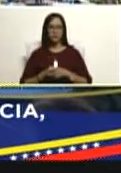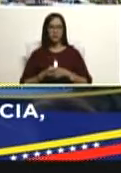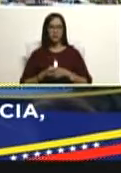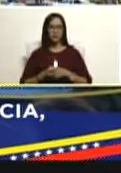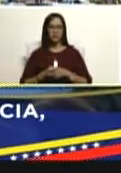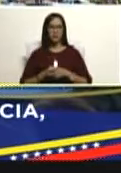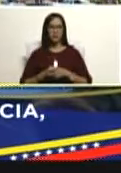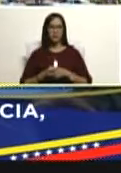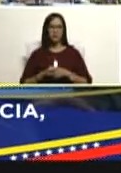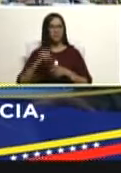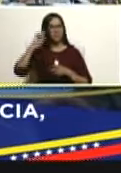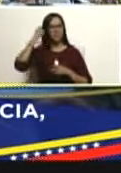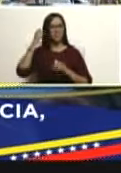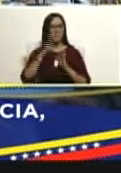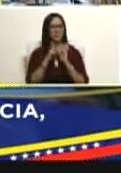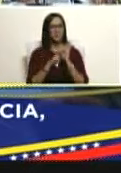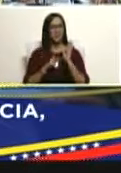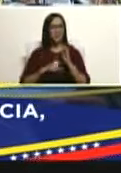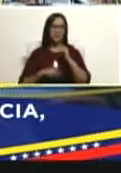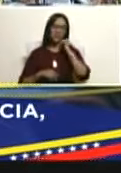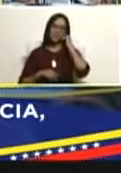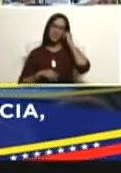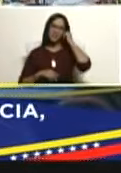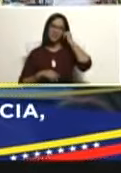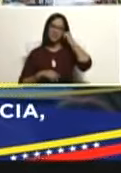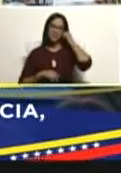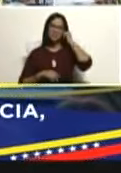Ninguno de ustedes se acuerda de ese programa, ¿vale?